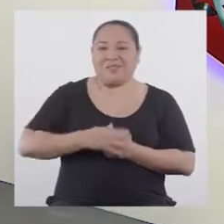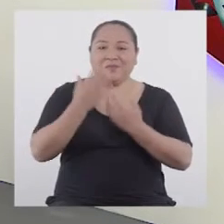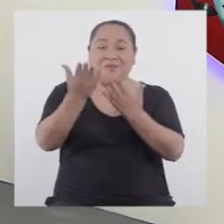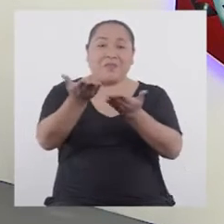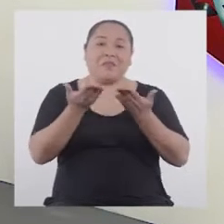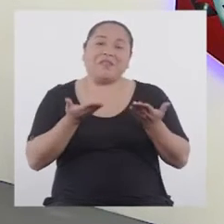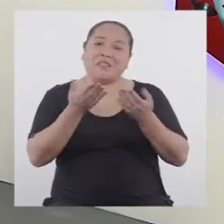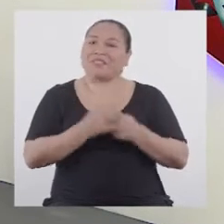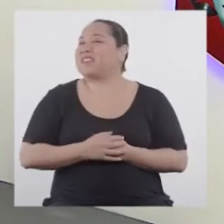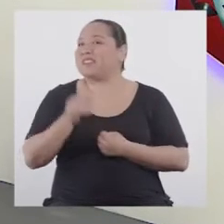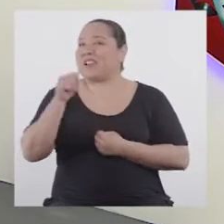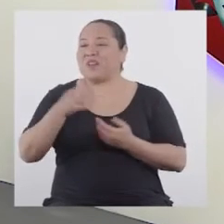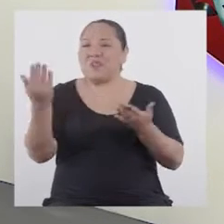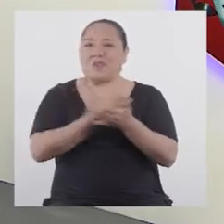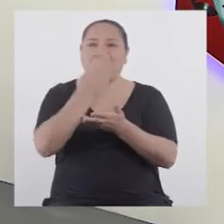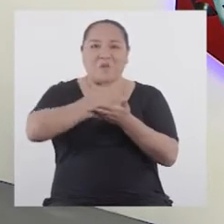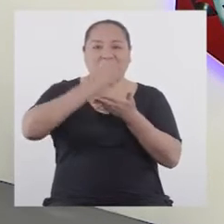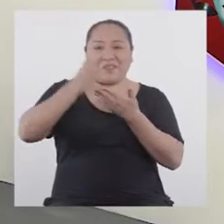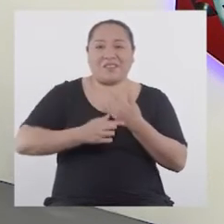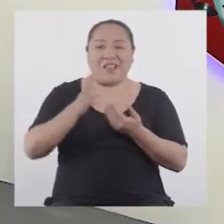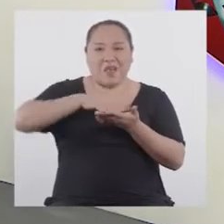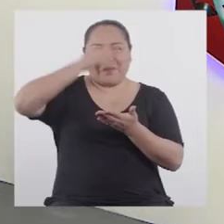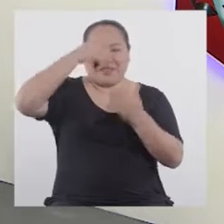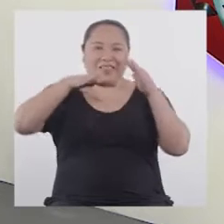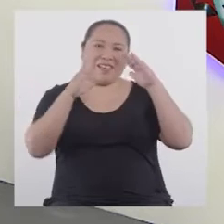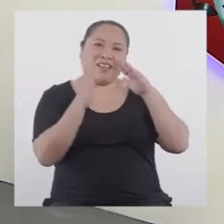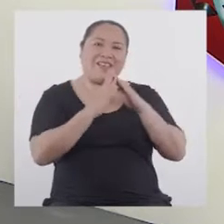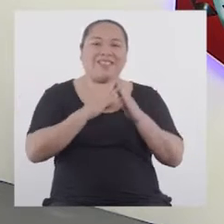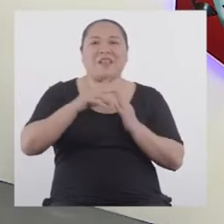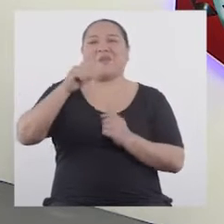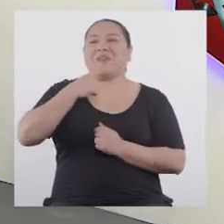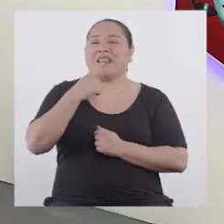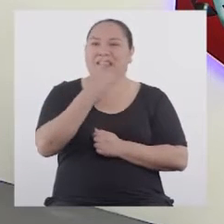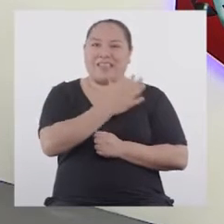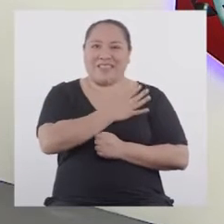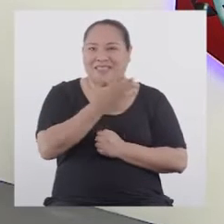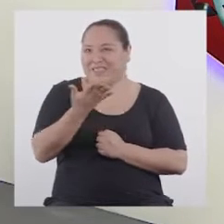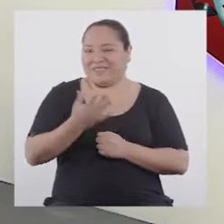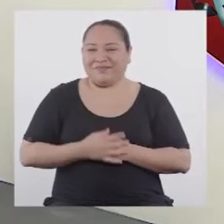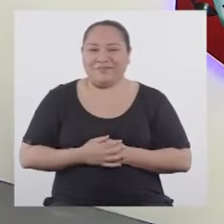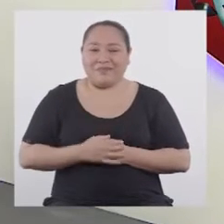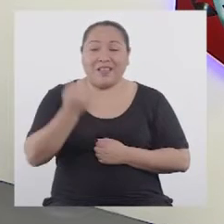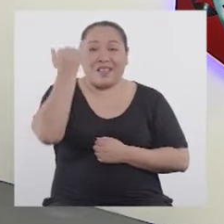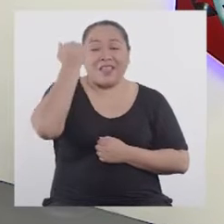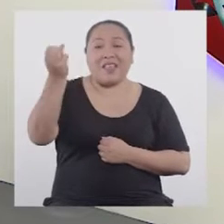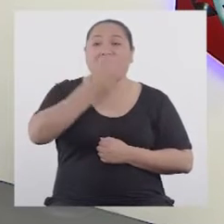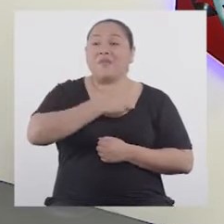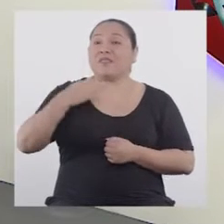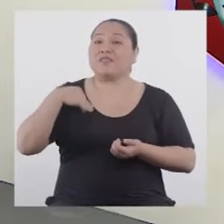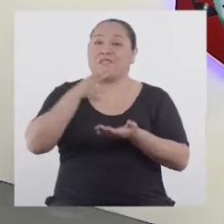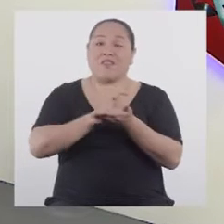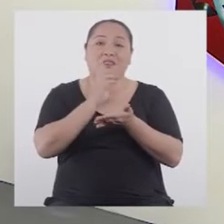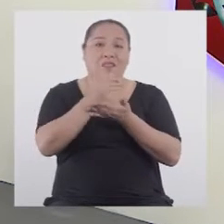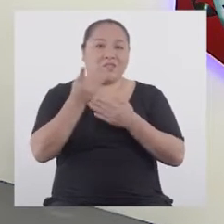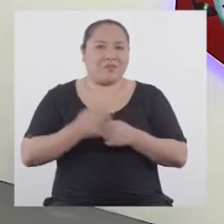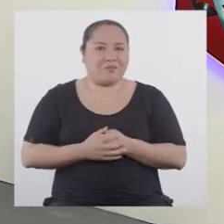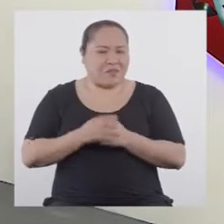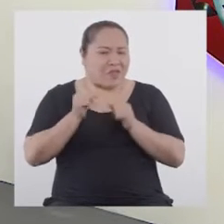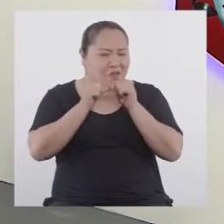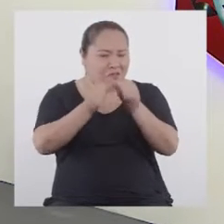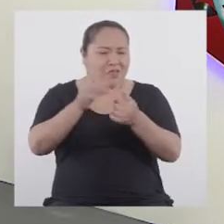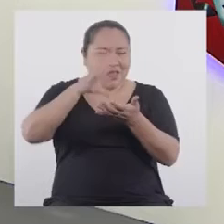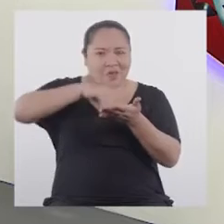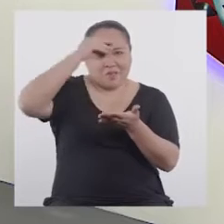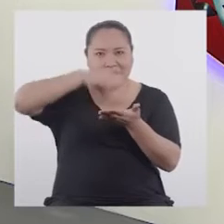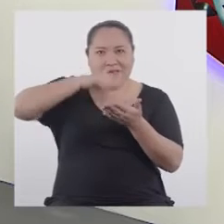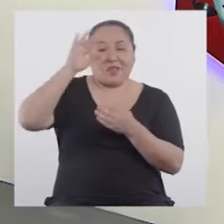chicos. Bienvenidas y bienvenidos a un nuevo programa de Aprendo en Casa para quinto de secundaria. Una iniciativa del Ministerio de Educación